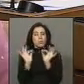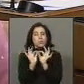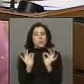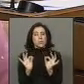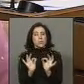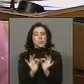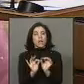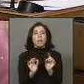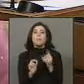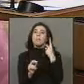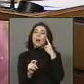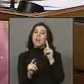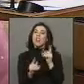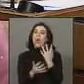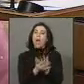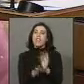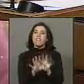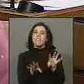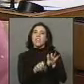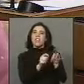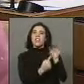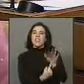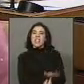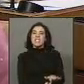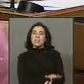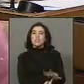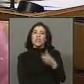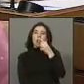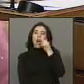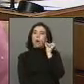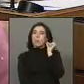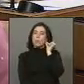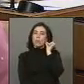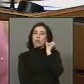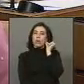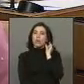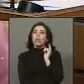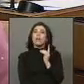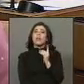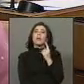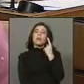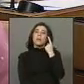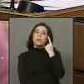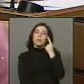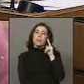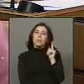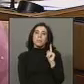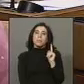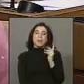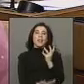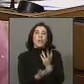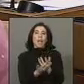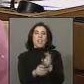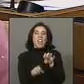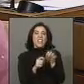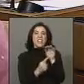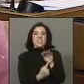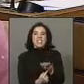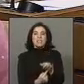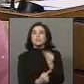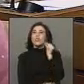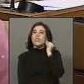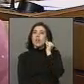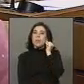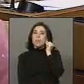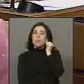mera discriminación entre la existencia de lo masculino y lo femenino, sino al evitar la discriminación que puedan existir contra las